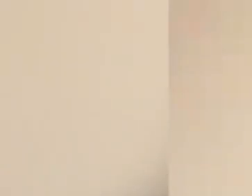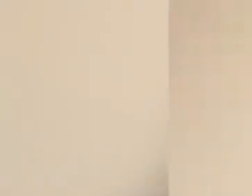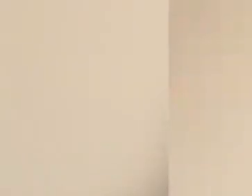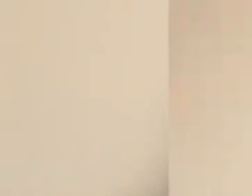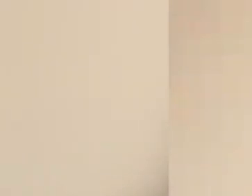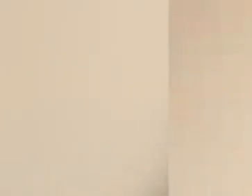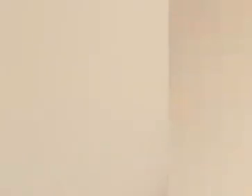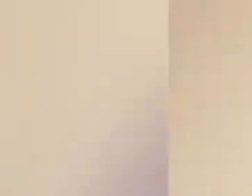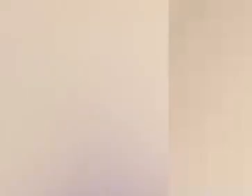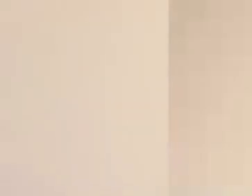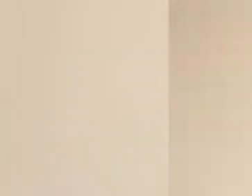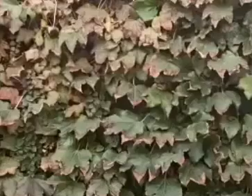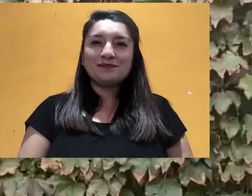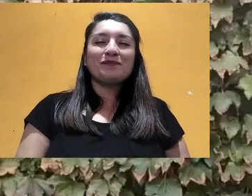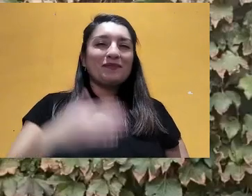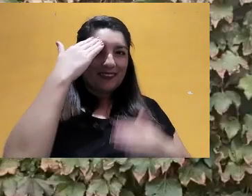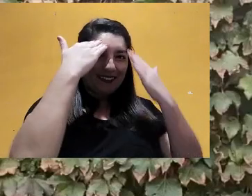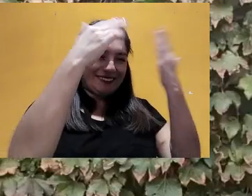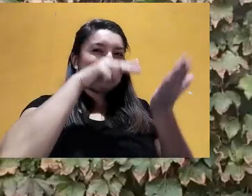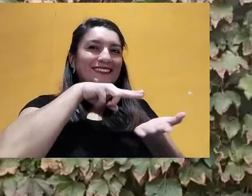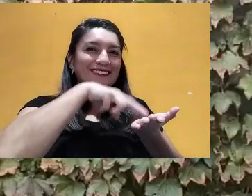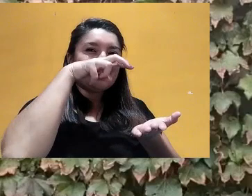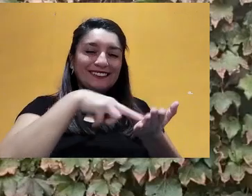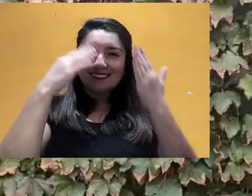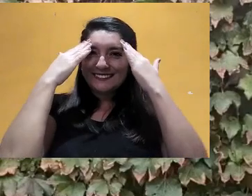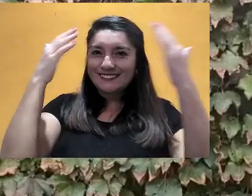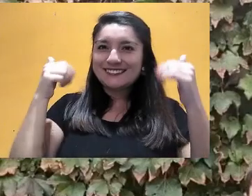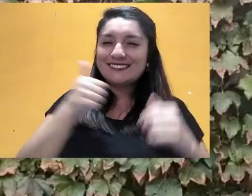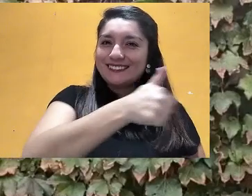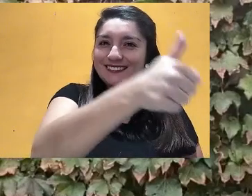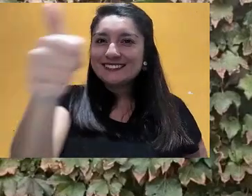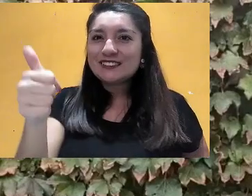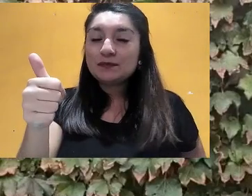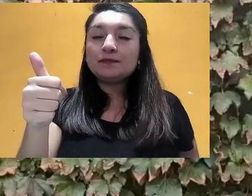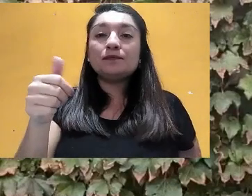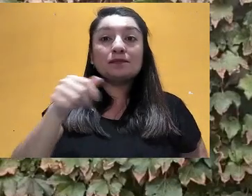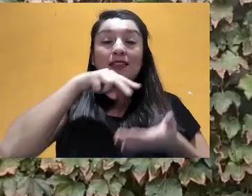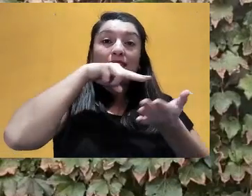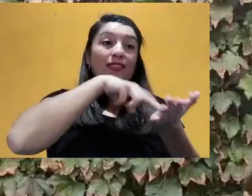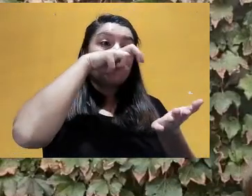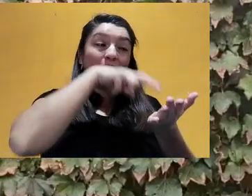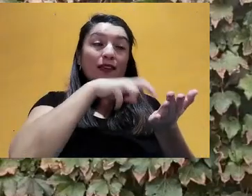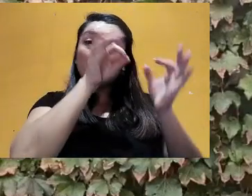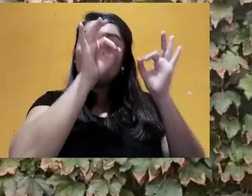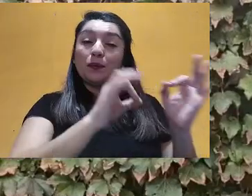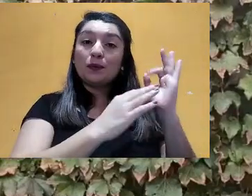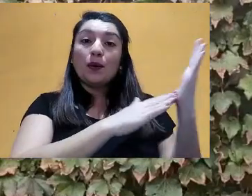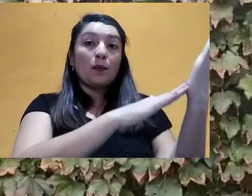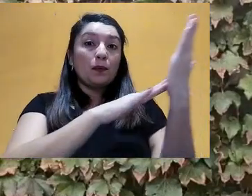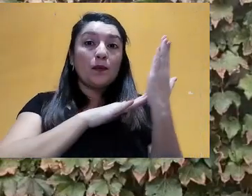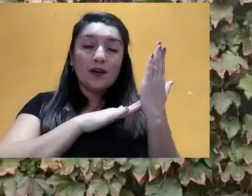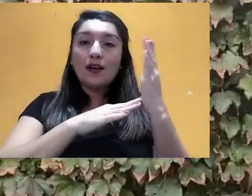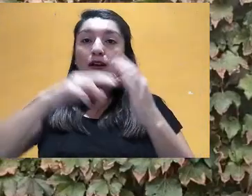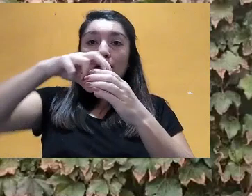Veamos cómo se hace. Hola tía Dani, hola a todos. Como la tía Dani nos acaba de mostrar